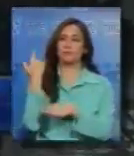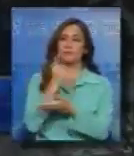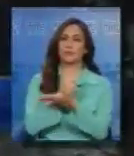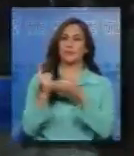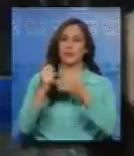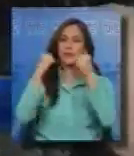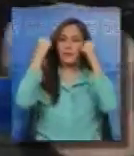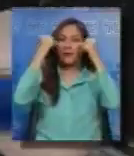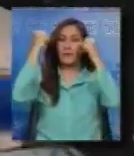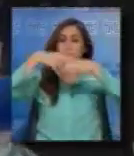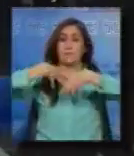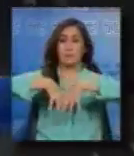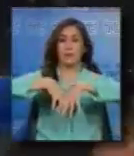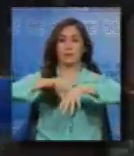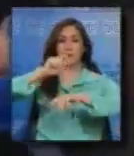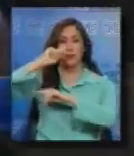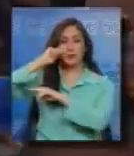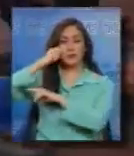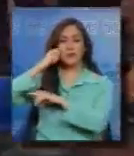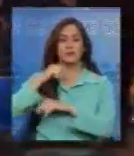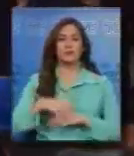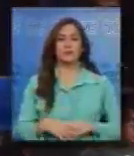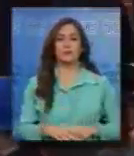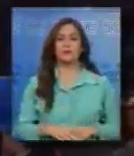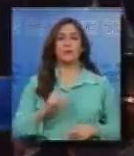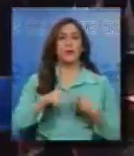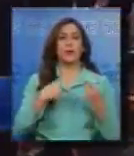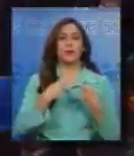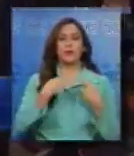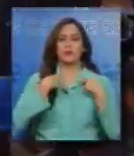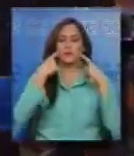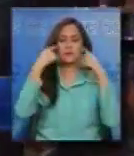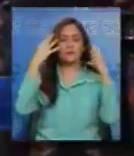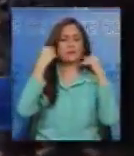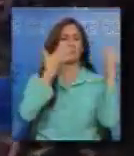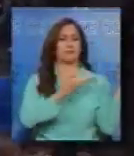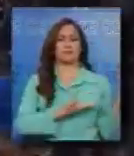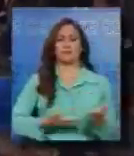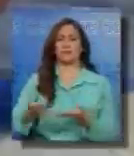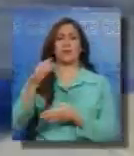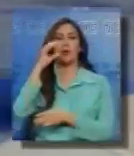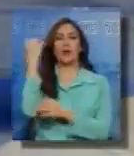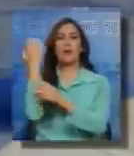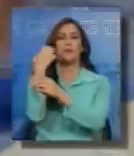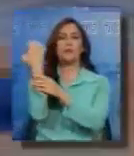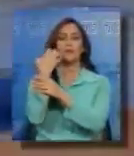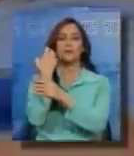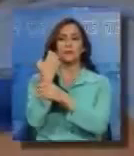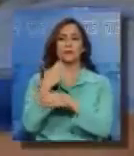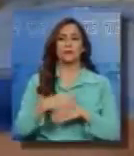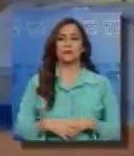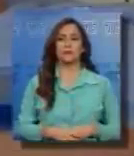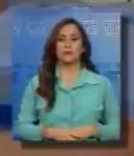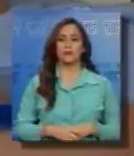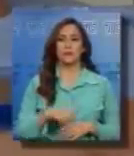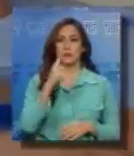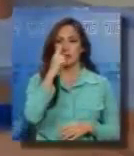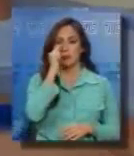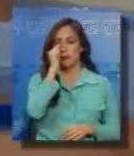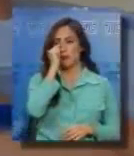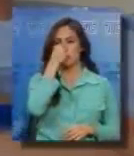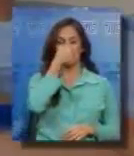ese momento ya me sacaron del lugar, me subieron a la ambulancia y me trasladaron hasta acá. Tengo roto el